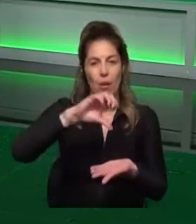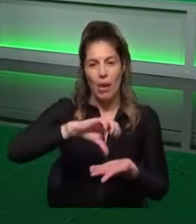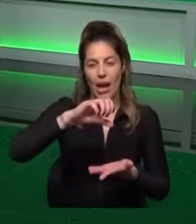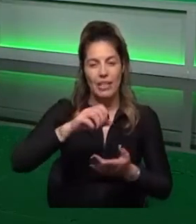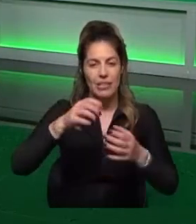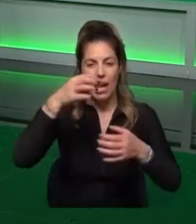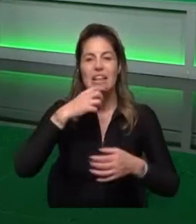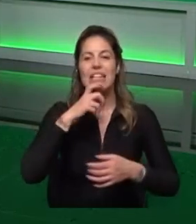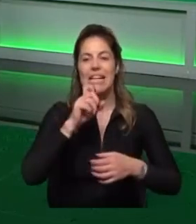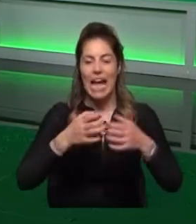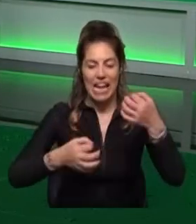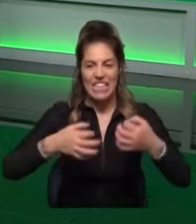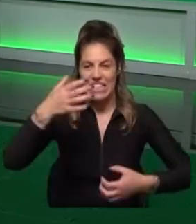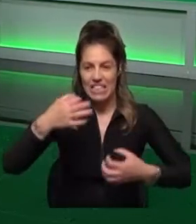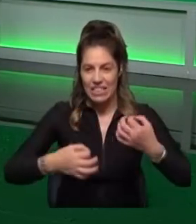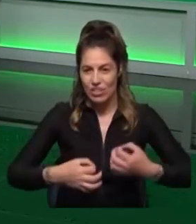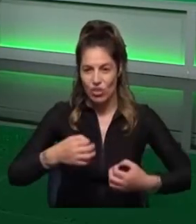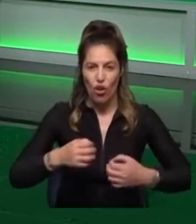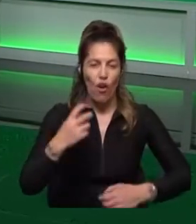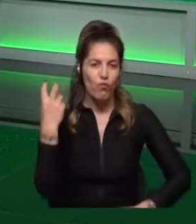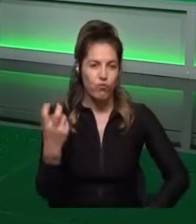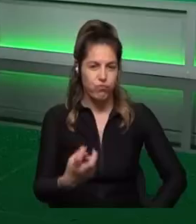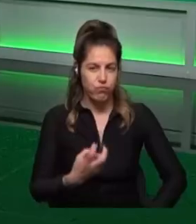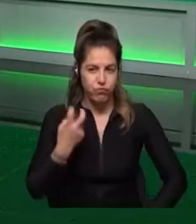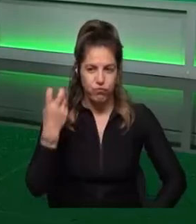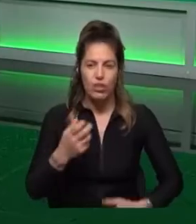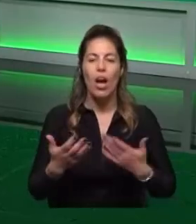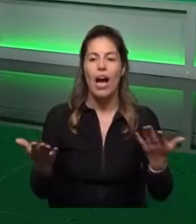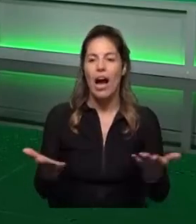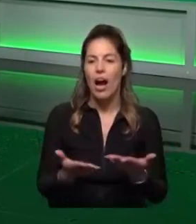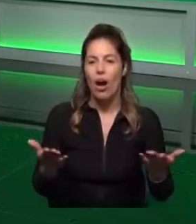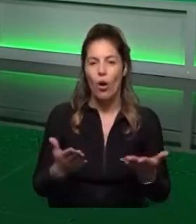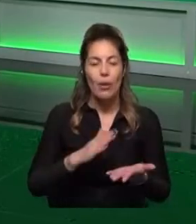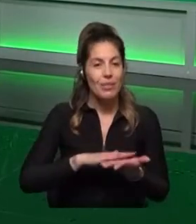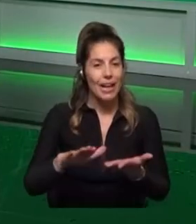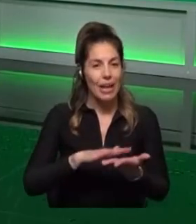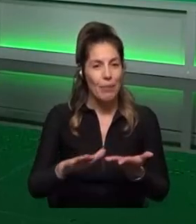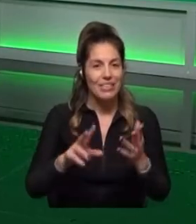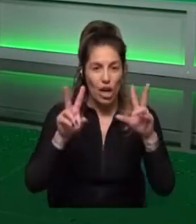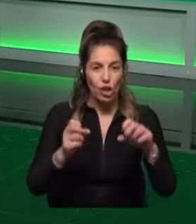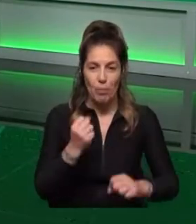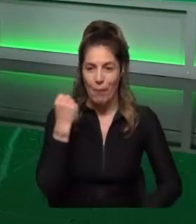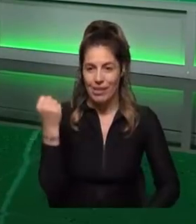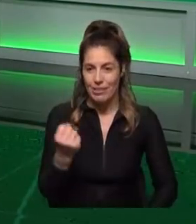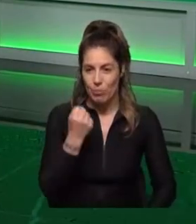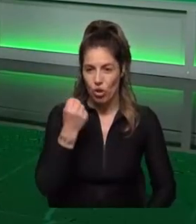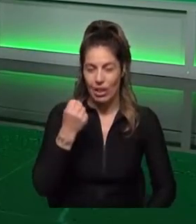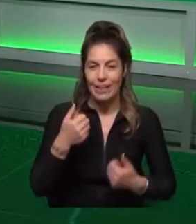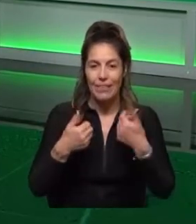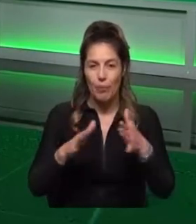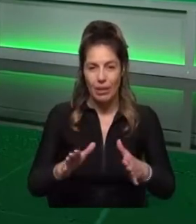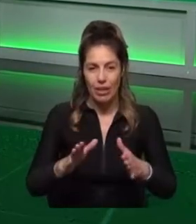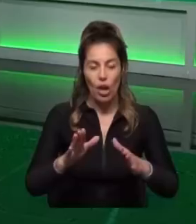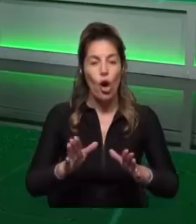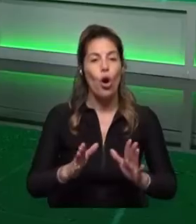granizo viento fuerte bueno de todo un poco vamos ahora a repasar los temas o el tema destacado de arranque que otra vez nos lleva